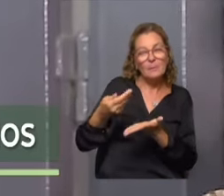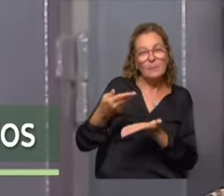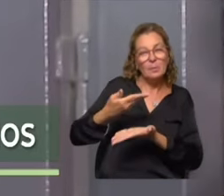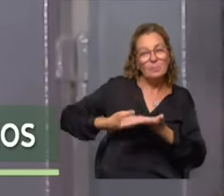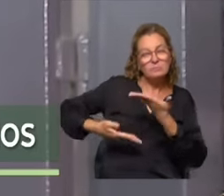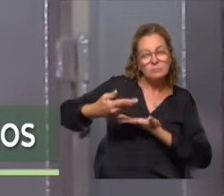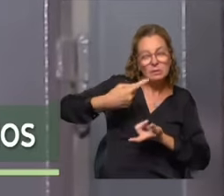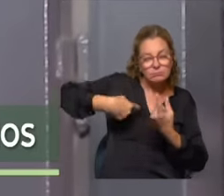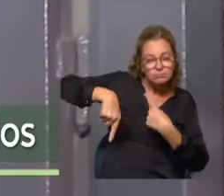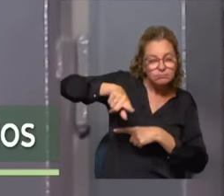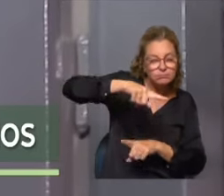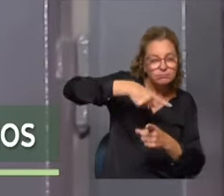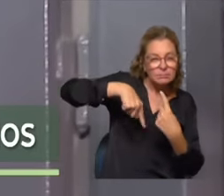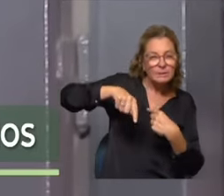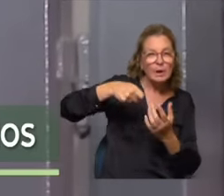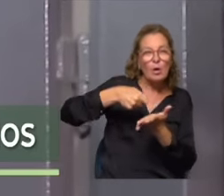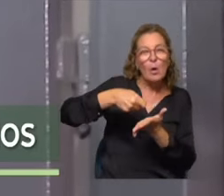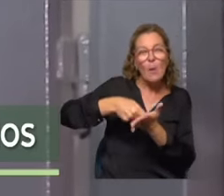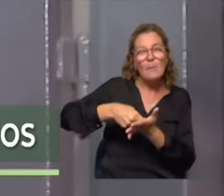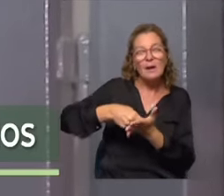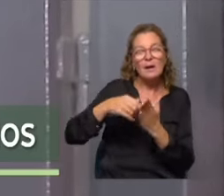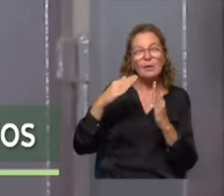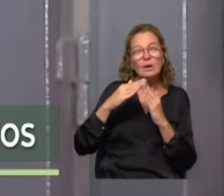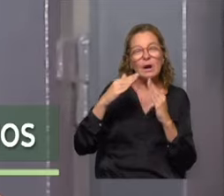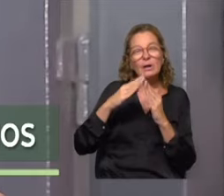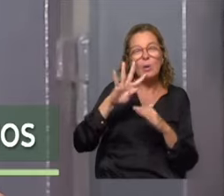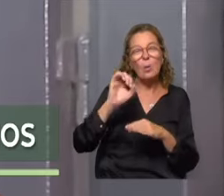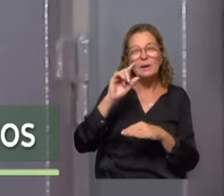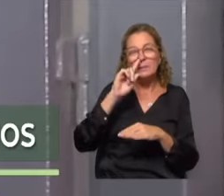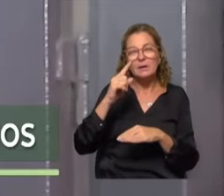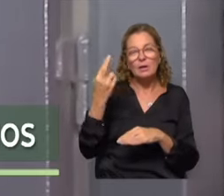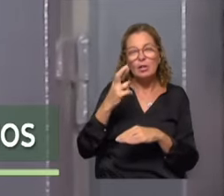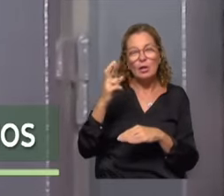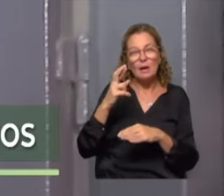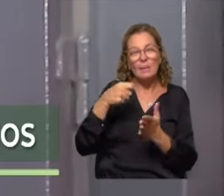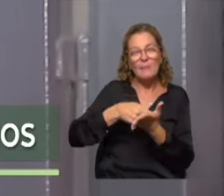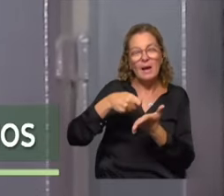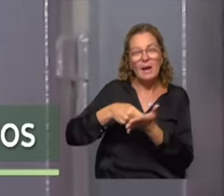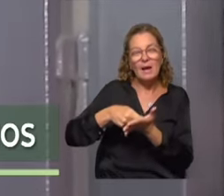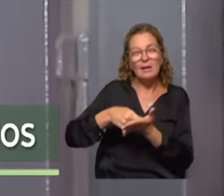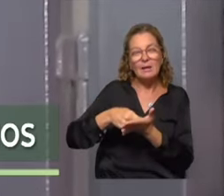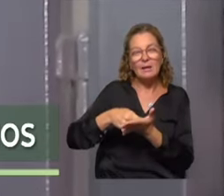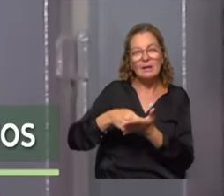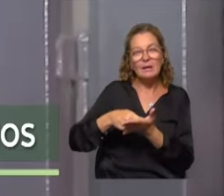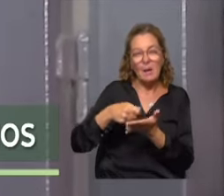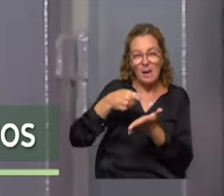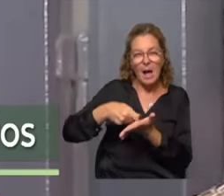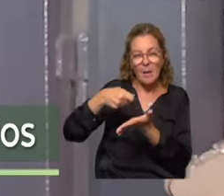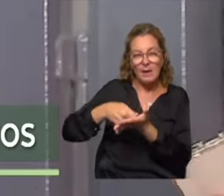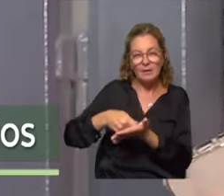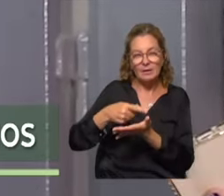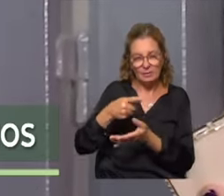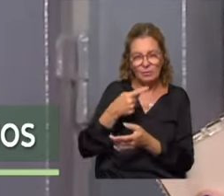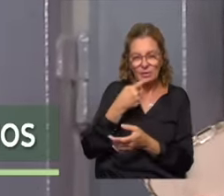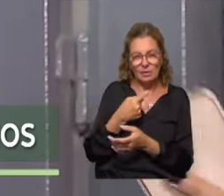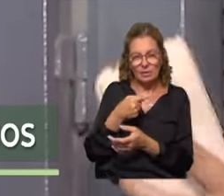esta trama y que habría comprado una casa de $40,000 que ya había pagado casi las 2/3 partes. ¿Esto surgió, se